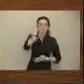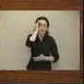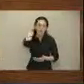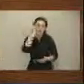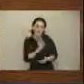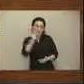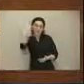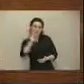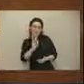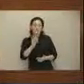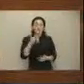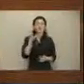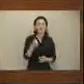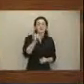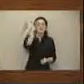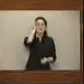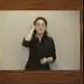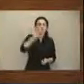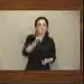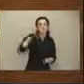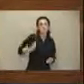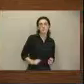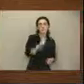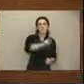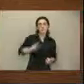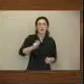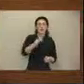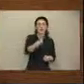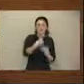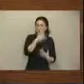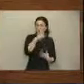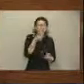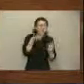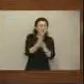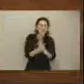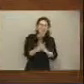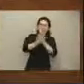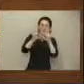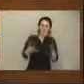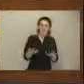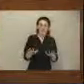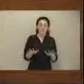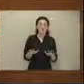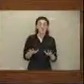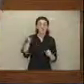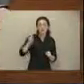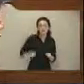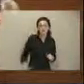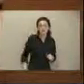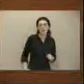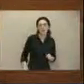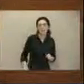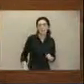ha faltado escuchar a los profesionales, que se lo están diciendo muy claramente, y vuelvo a decir, profesionales de